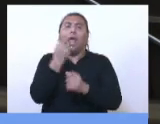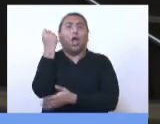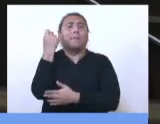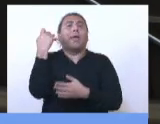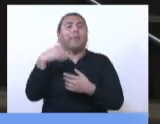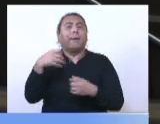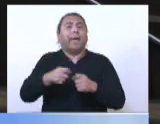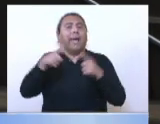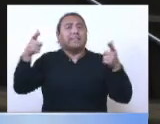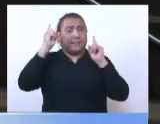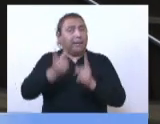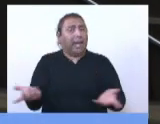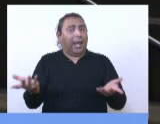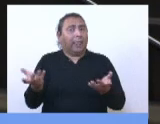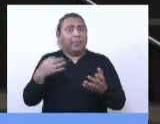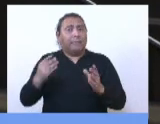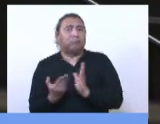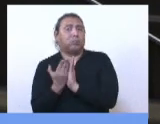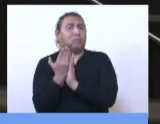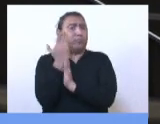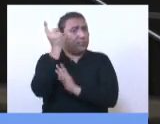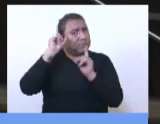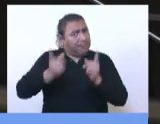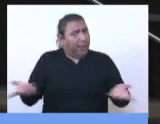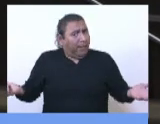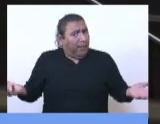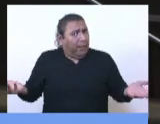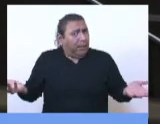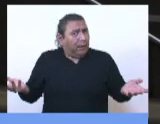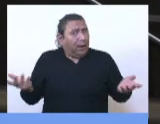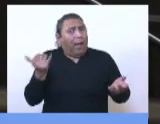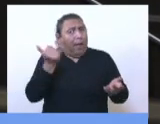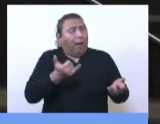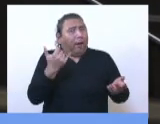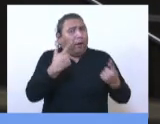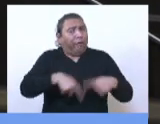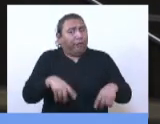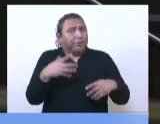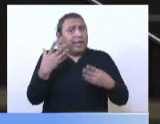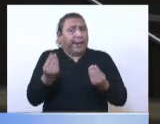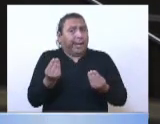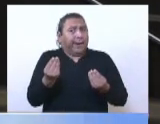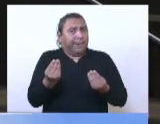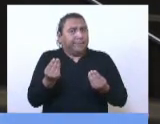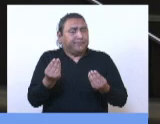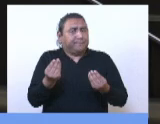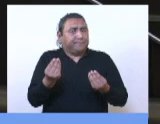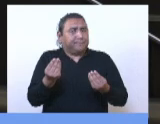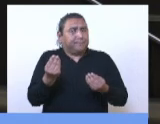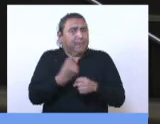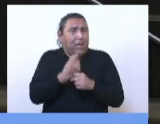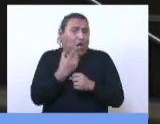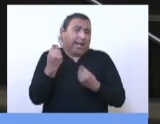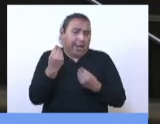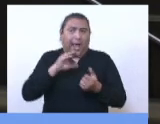crecer la economía tiene que crecer y obviamente que hay factores que hacen primero al endeudamiento del país